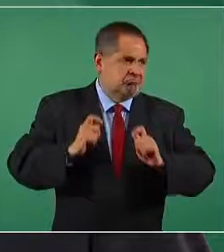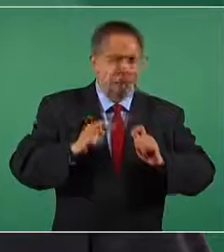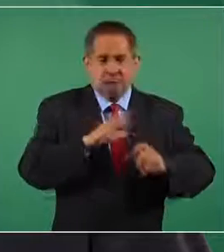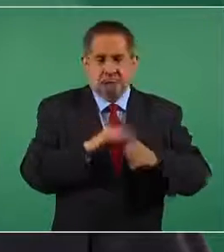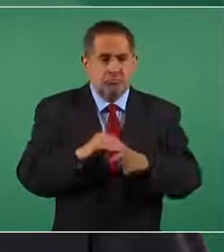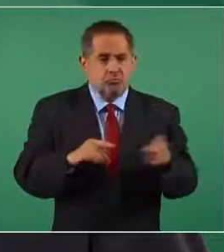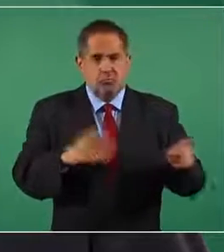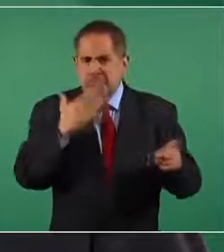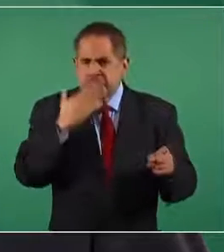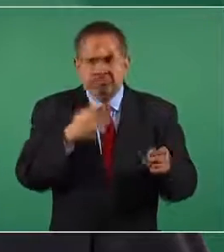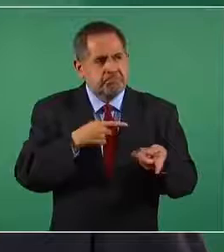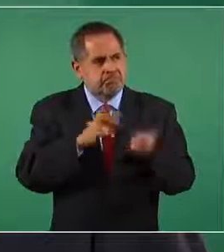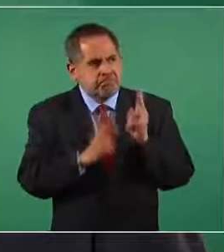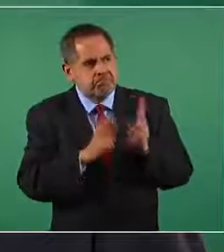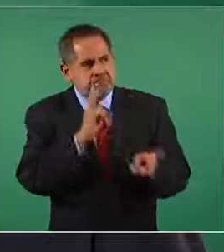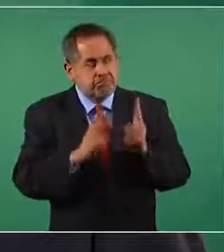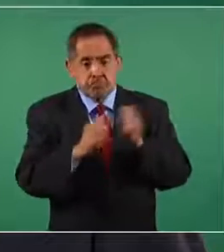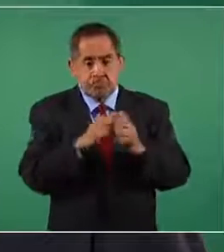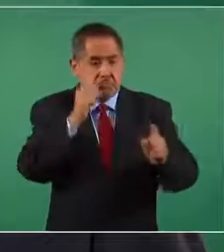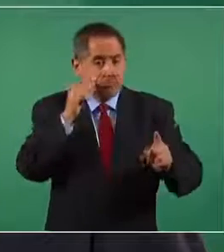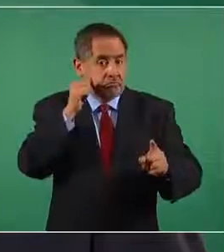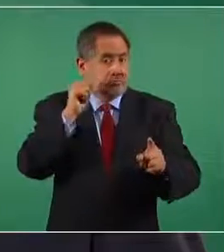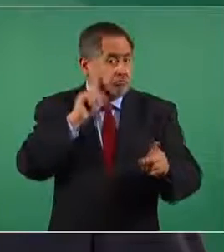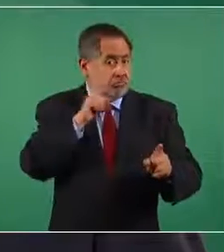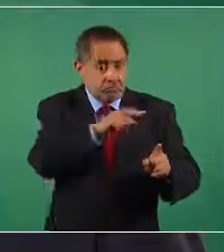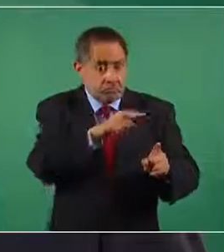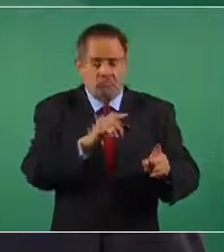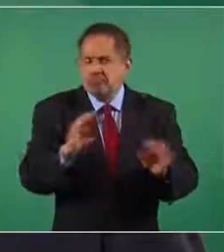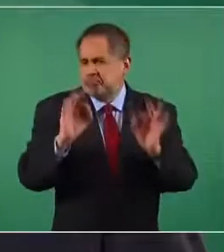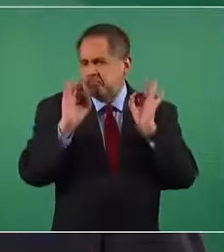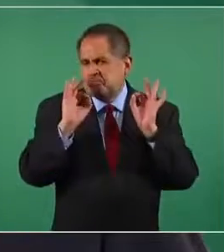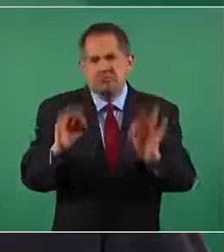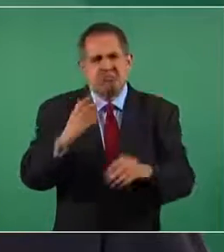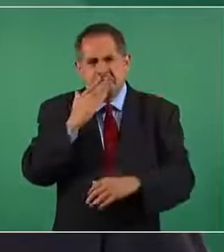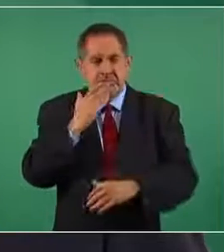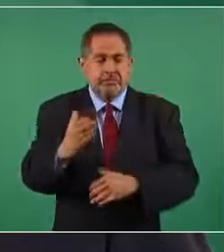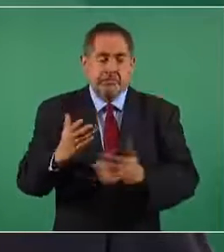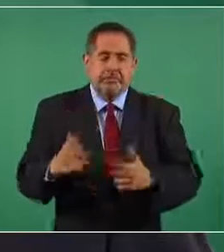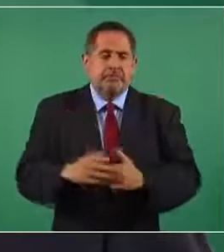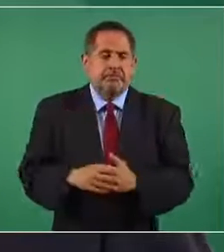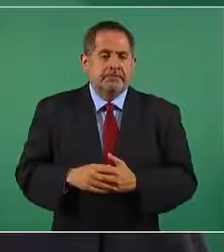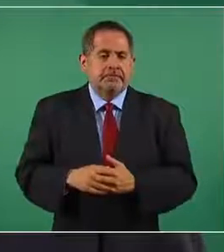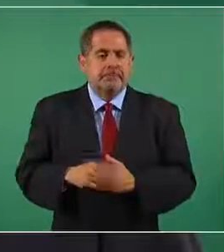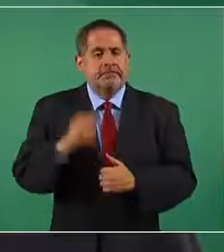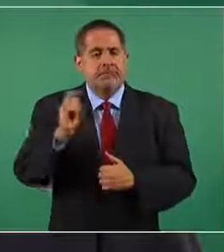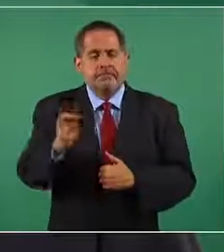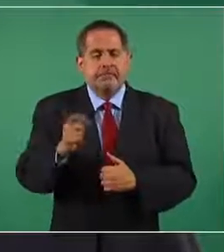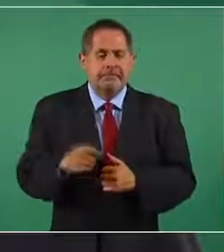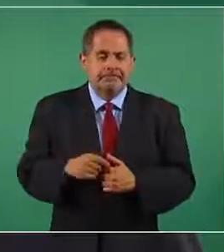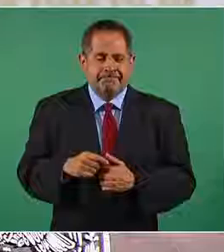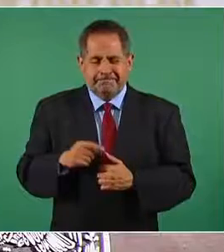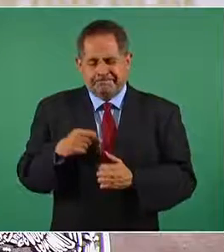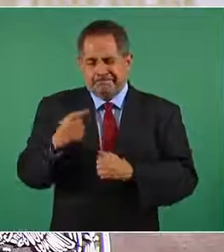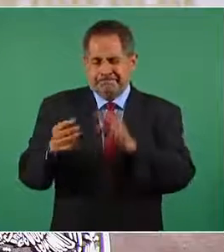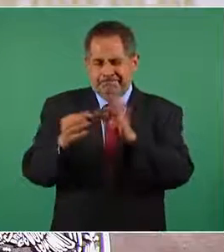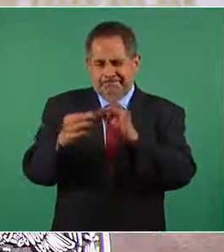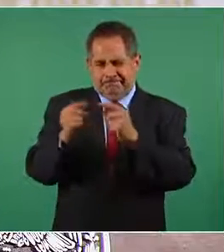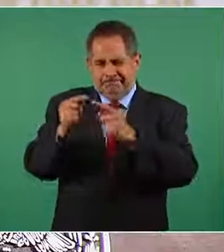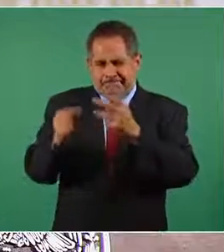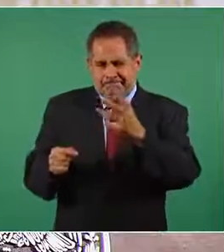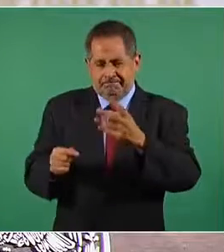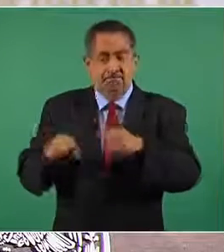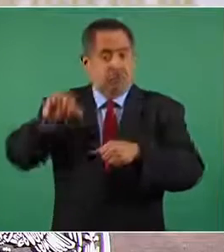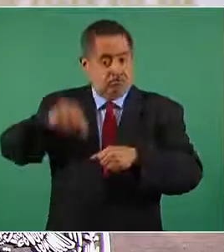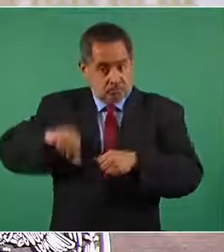Fue muy buena la plática de ayer. Entonces, ya los detalles se van a